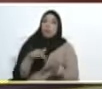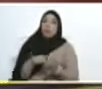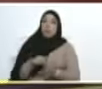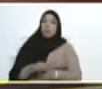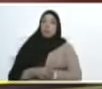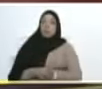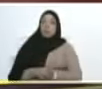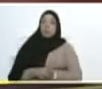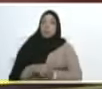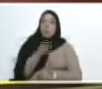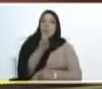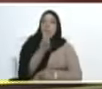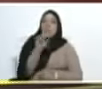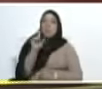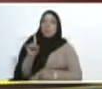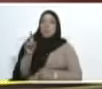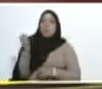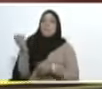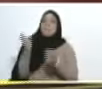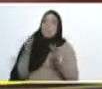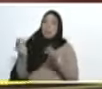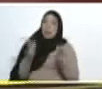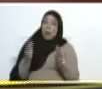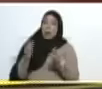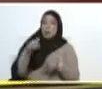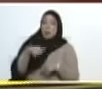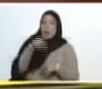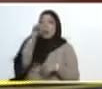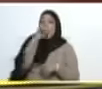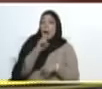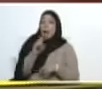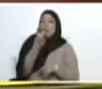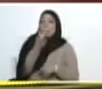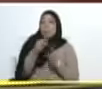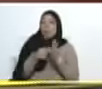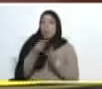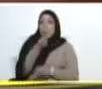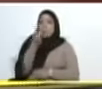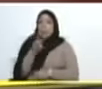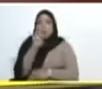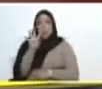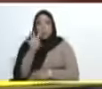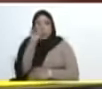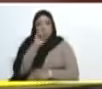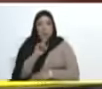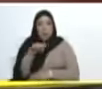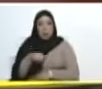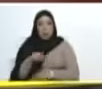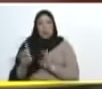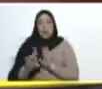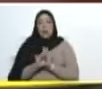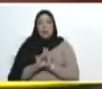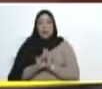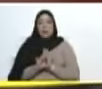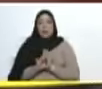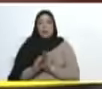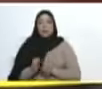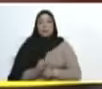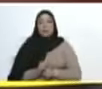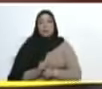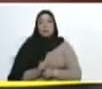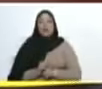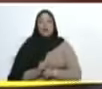pasado 21 de marzo de este año 2024. Es una ley que